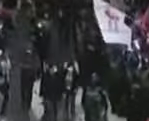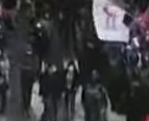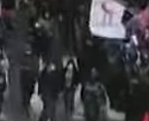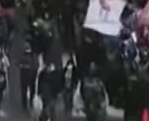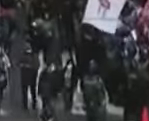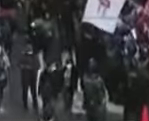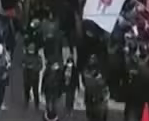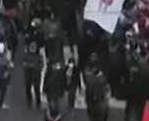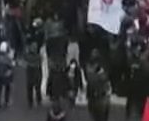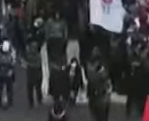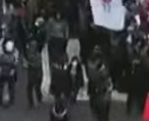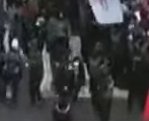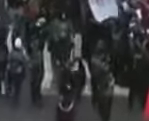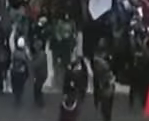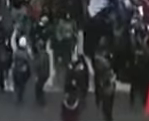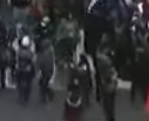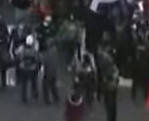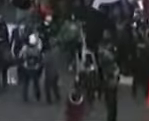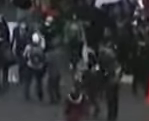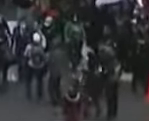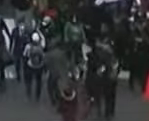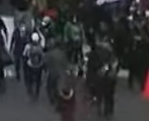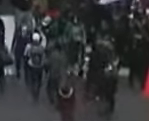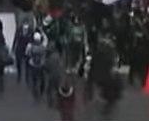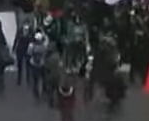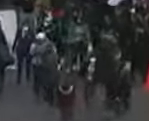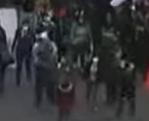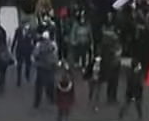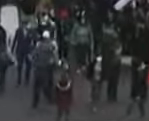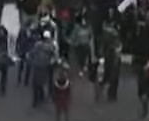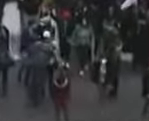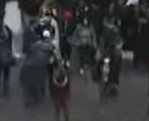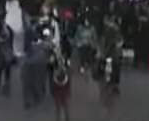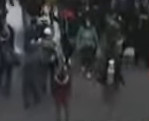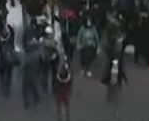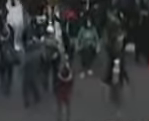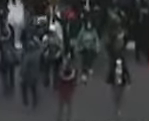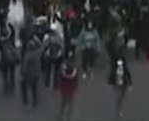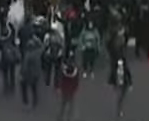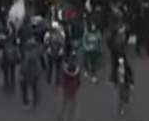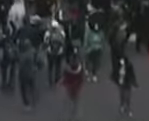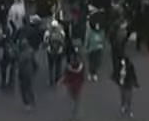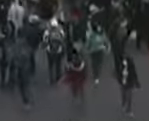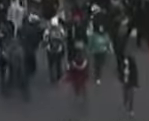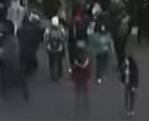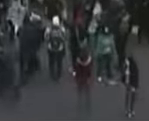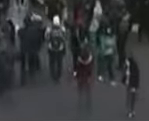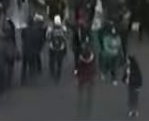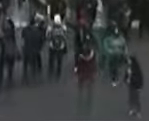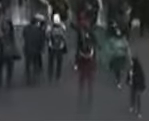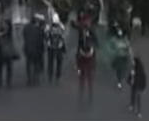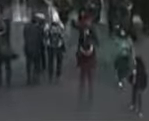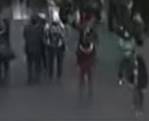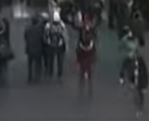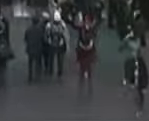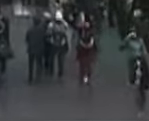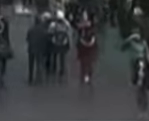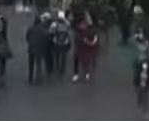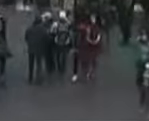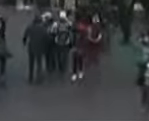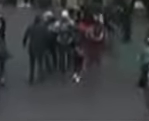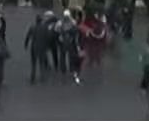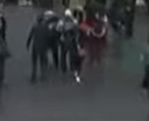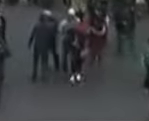ministra Dina Boluarte levanta la mano, saludan a las personas que se encuentran aquí.